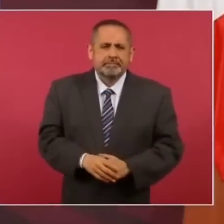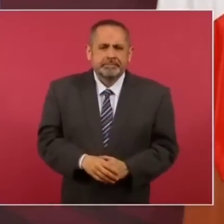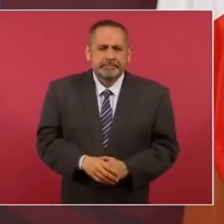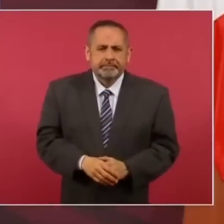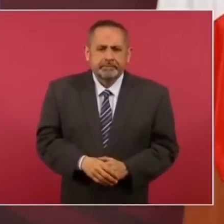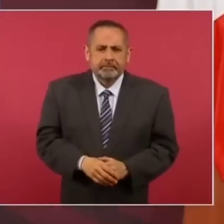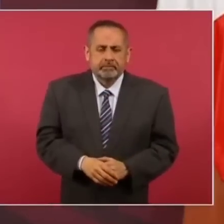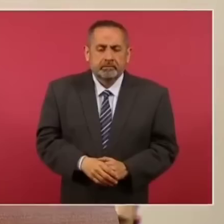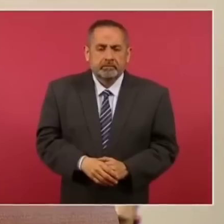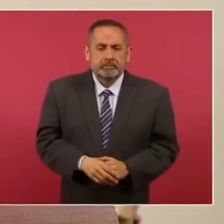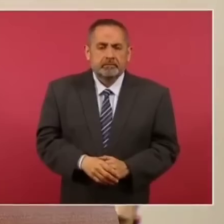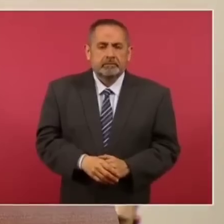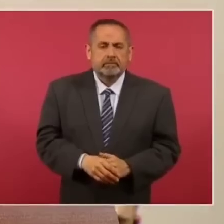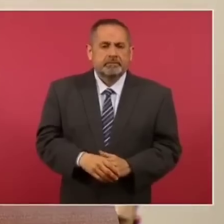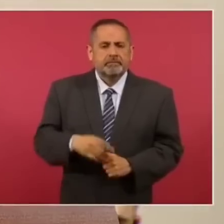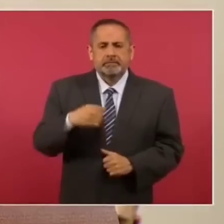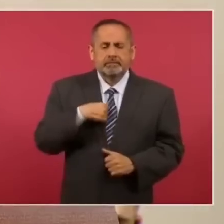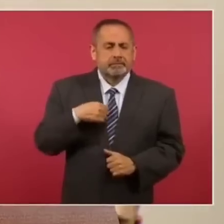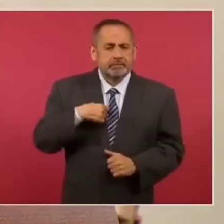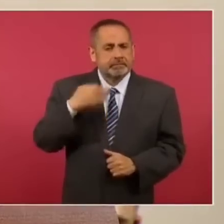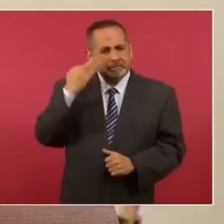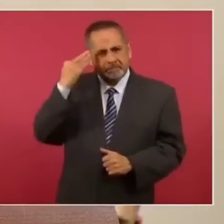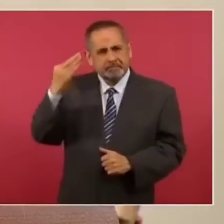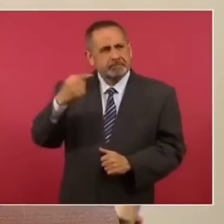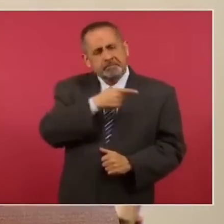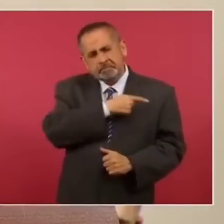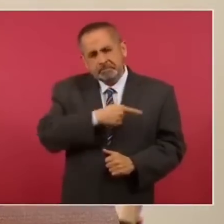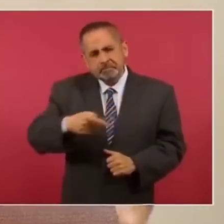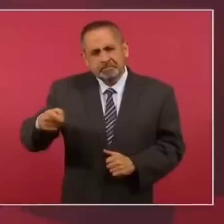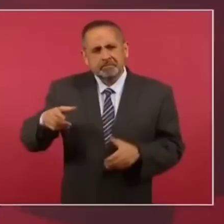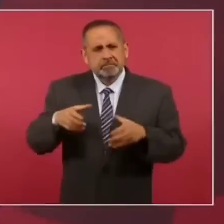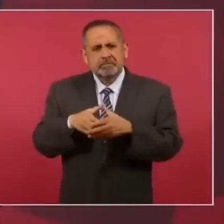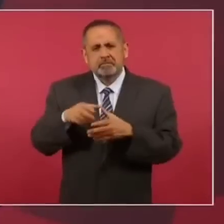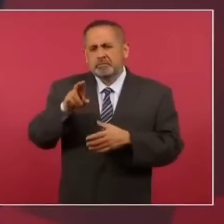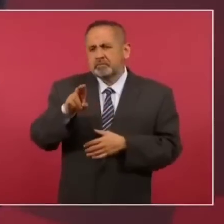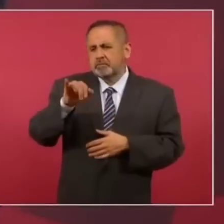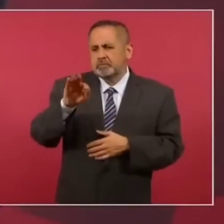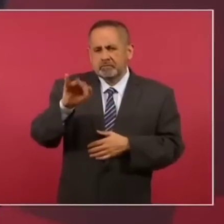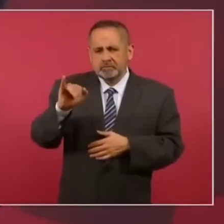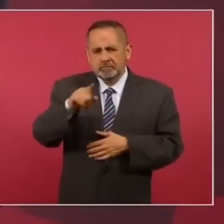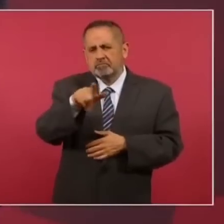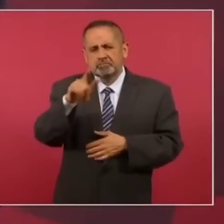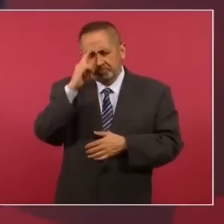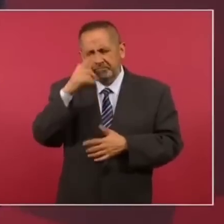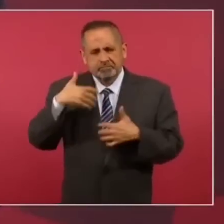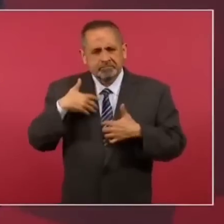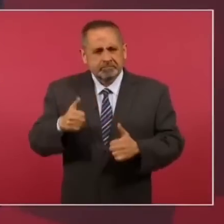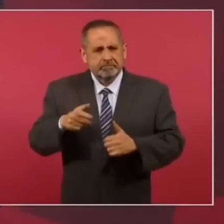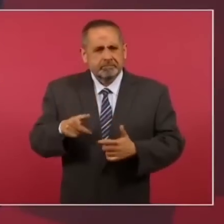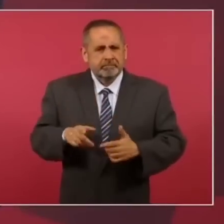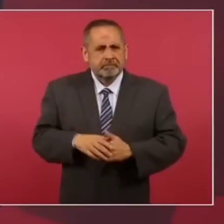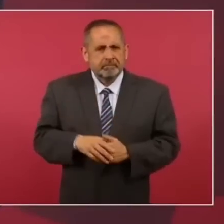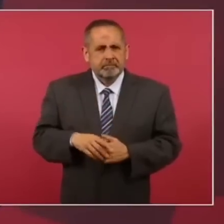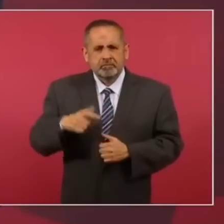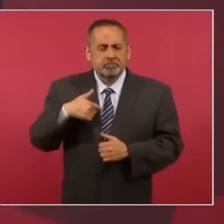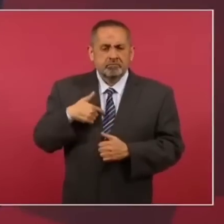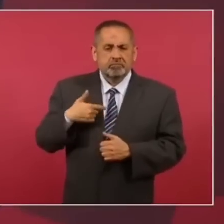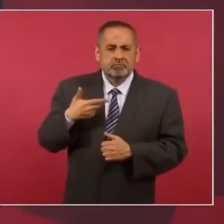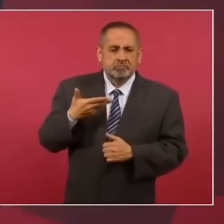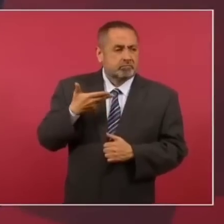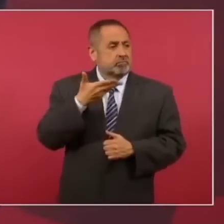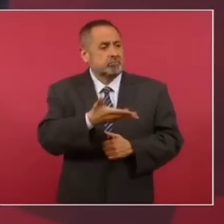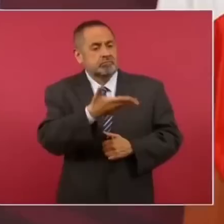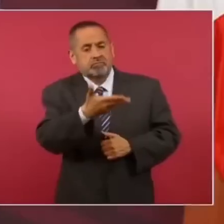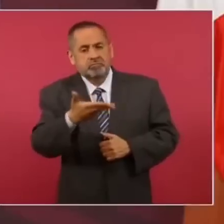Y yo, pues en el tiempo que llevo en la UIF, desde luego ustedes comprenderán que nunca le he pedido a ningún